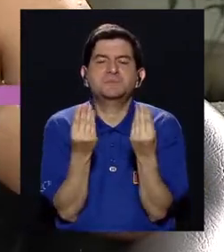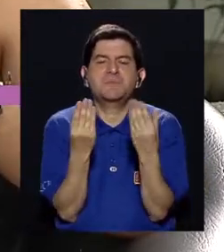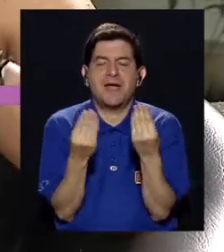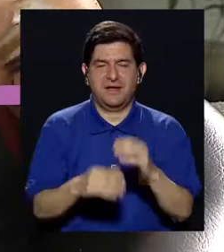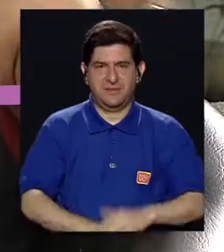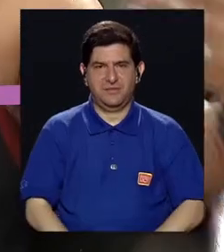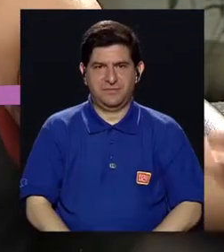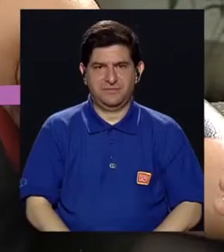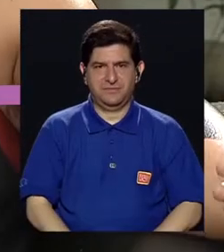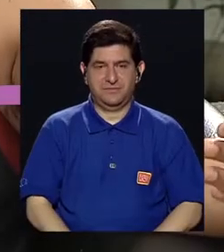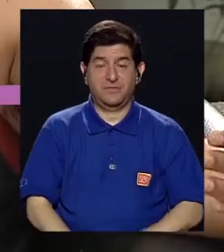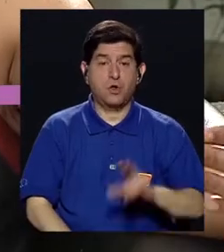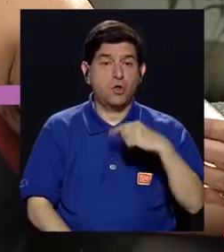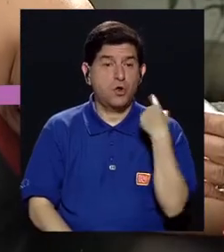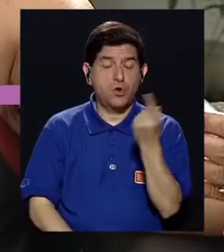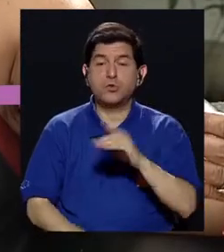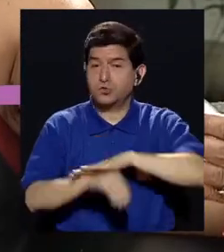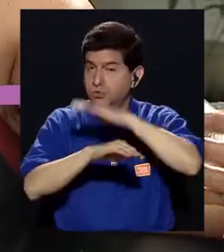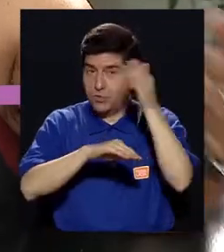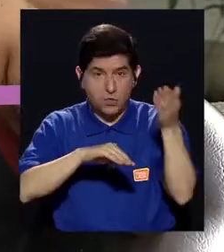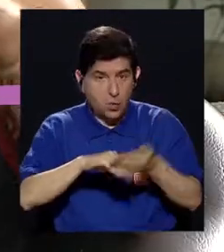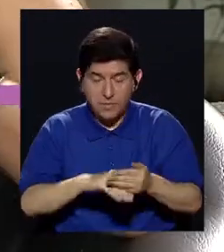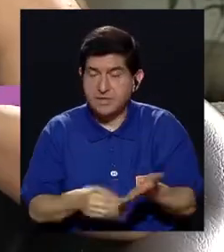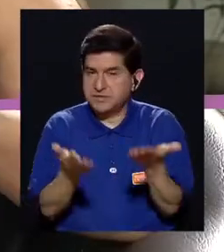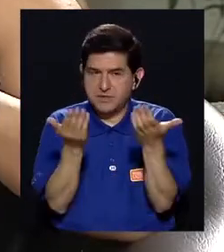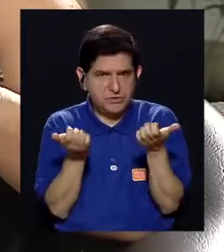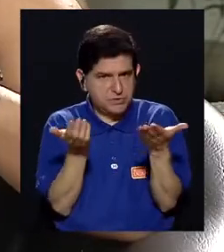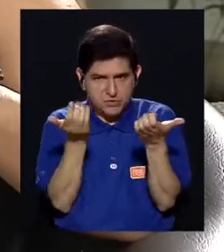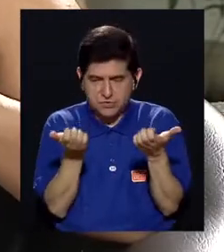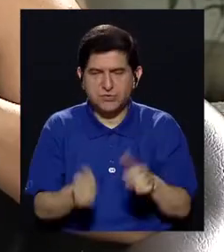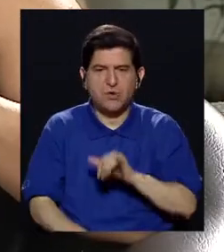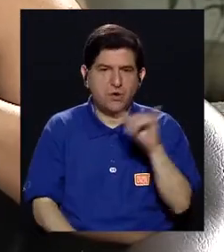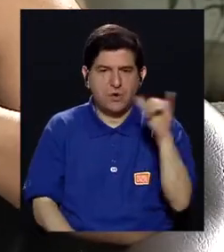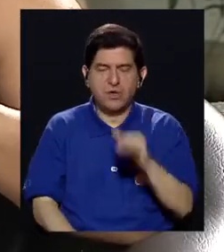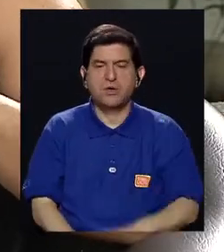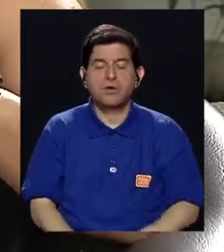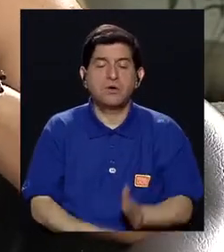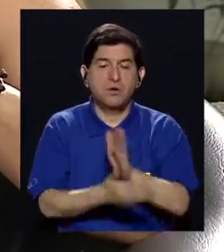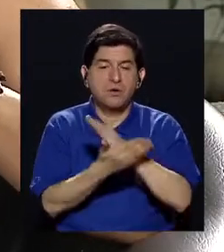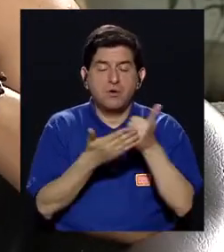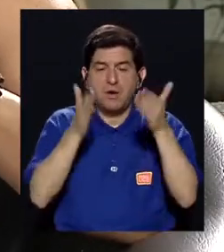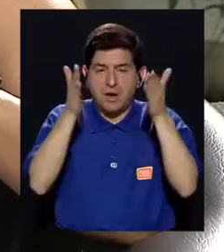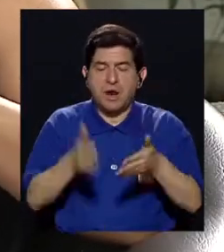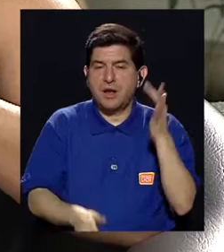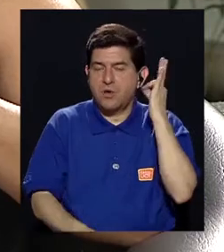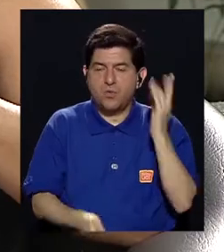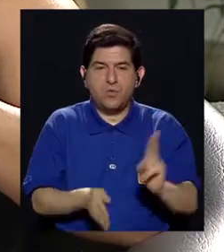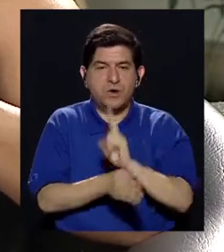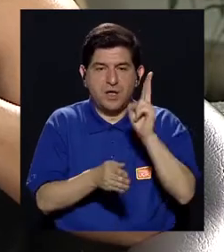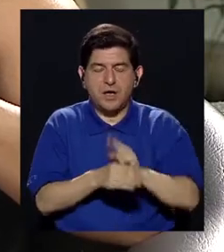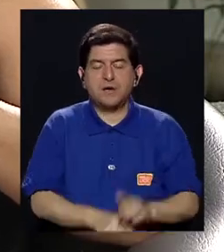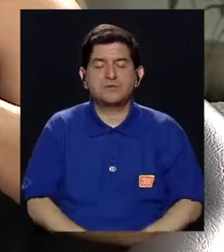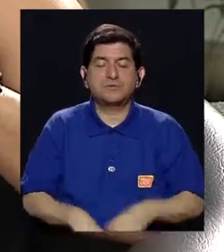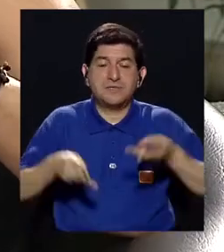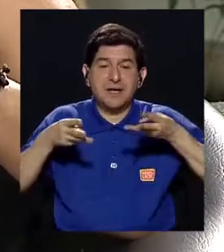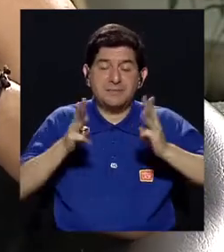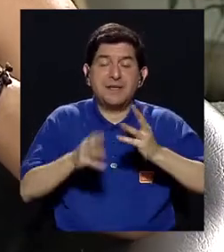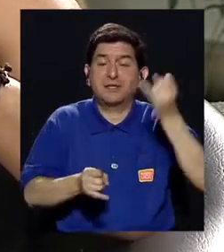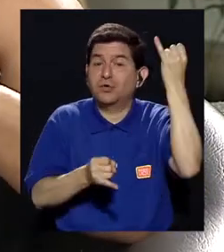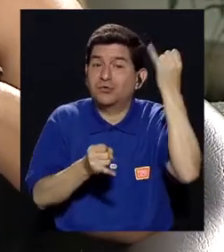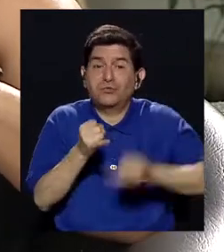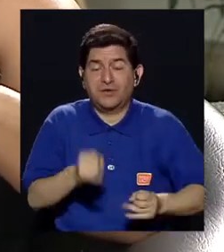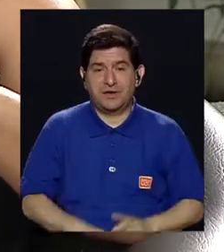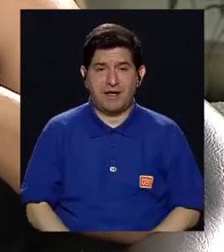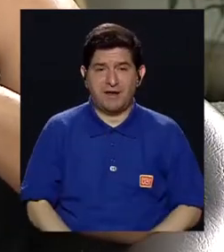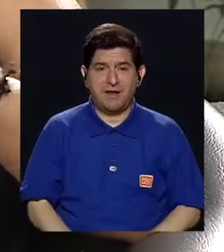incluso ha llevado no solo a embarazos no deseados, sino que lleva a algunas mujeres a usar métodos definitivos, como